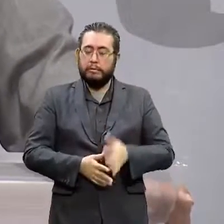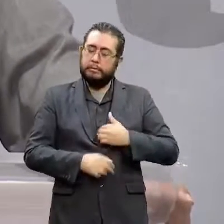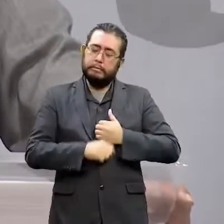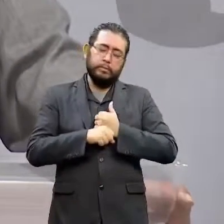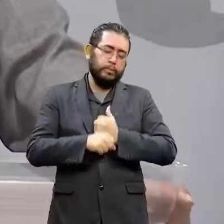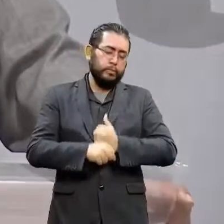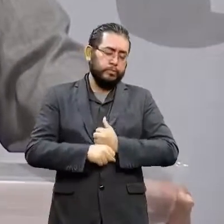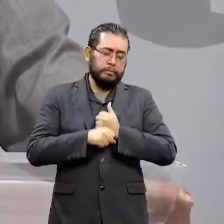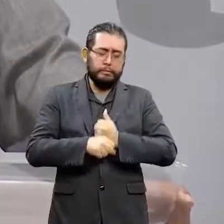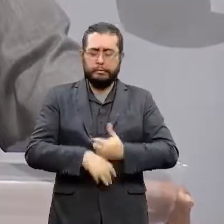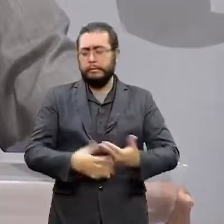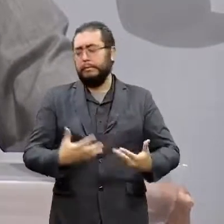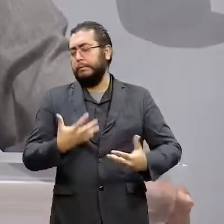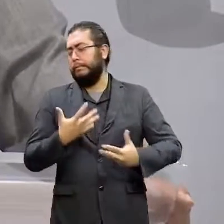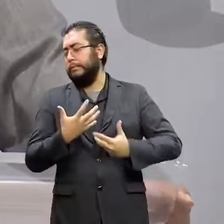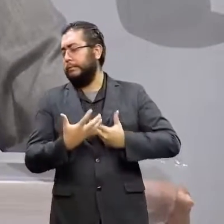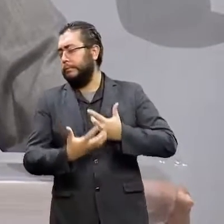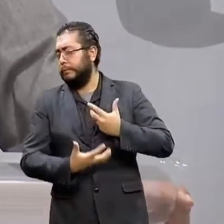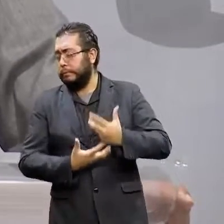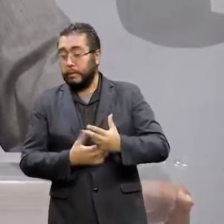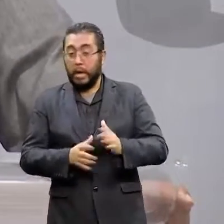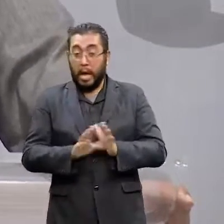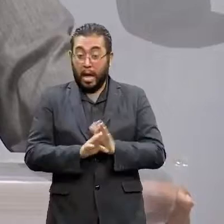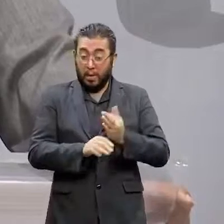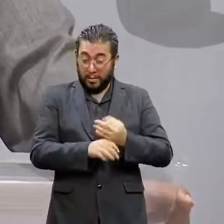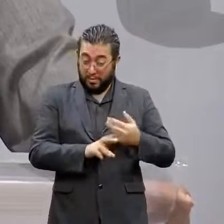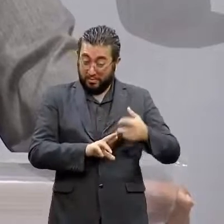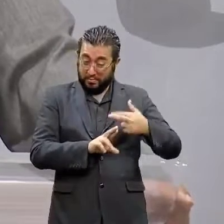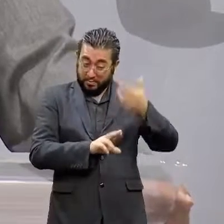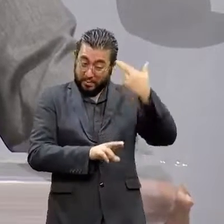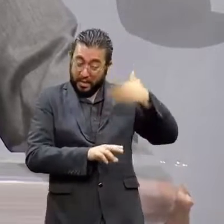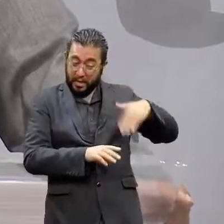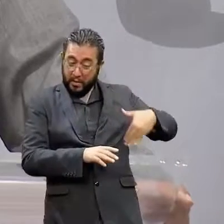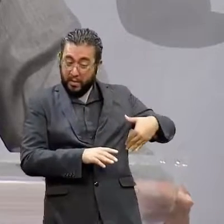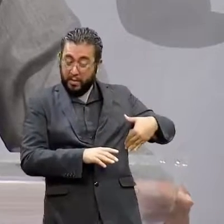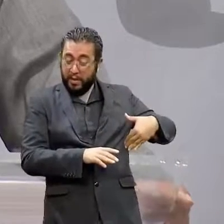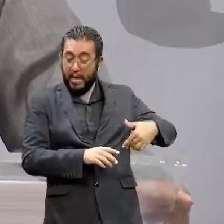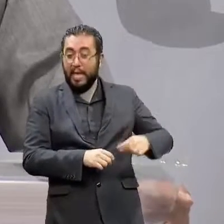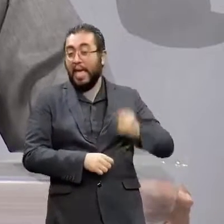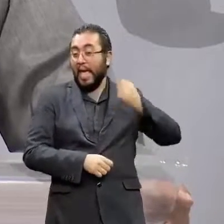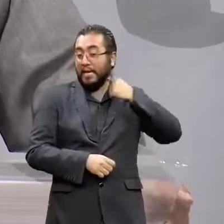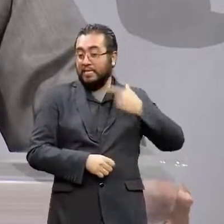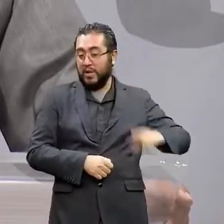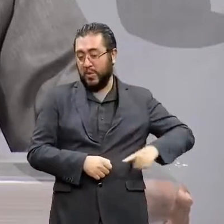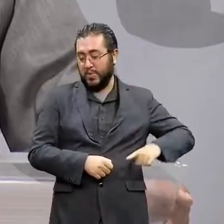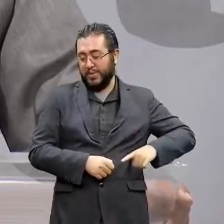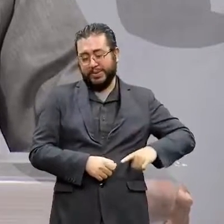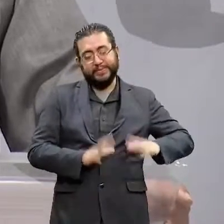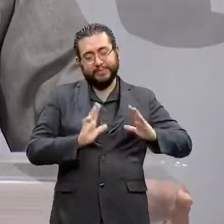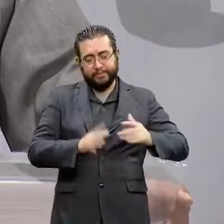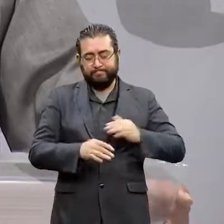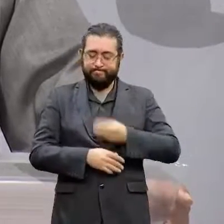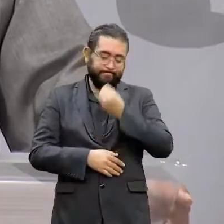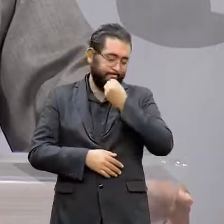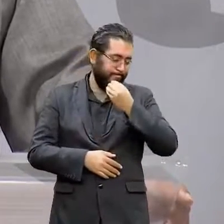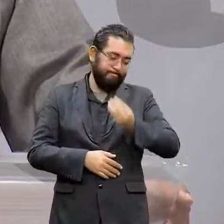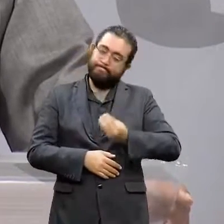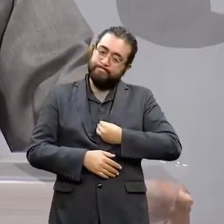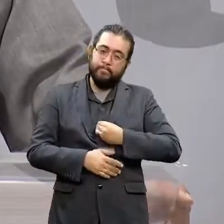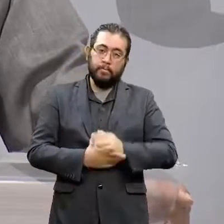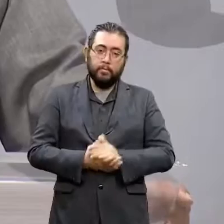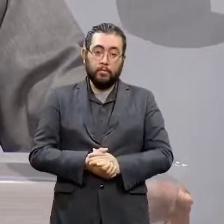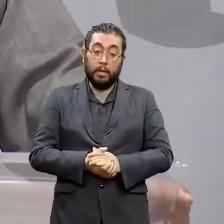encontramos al inicio de este gobierno y que no solamente hemos asumido su existencia su